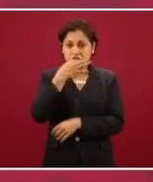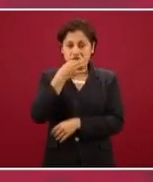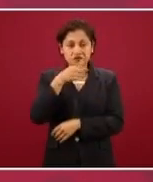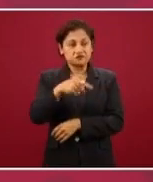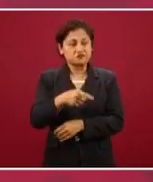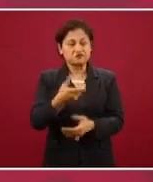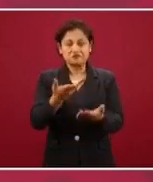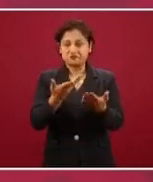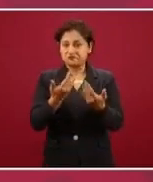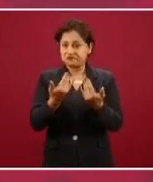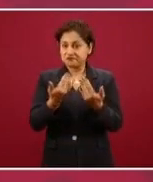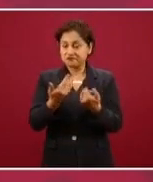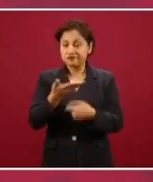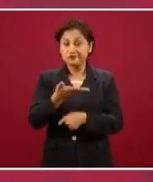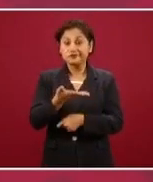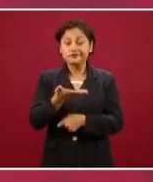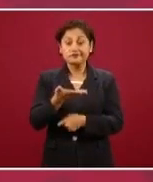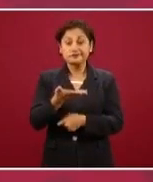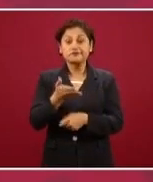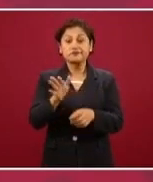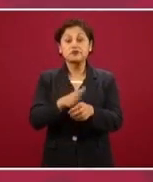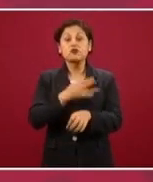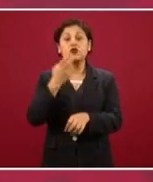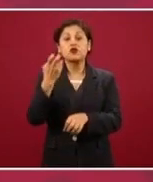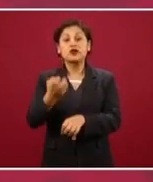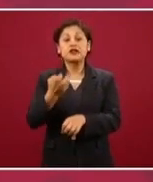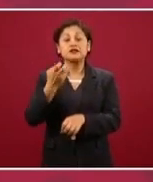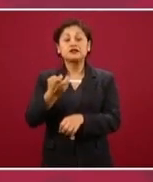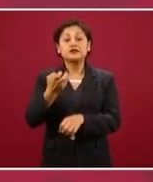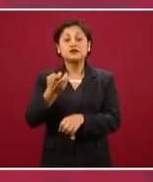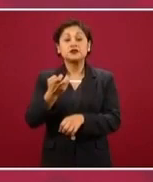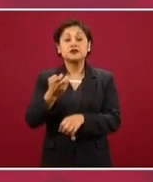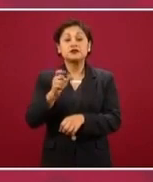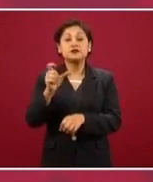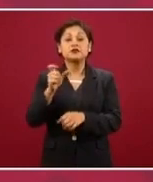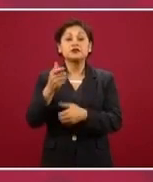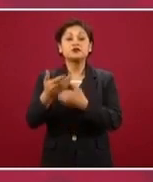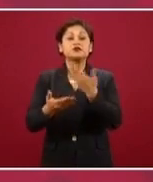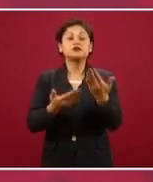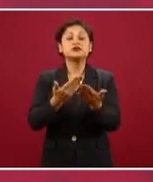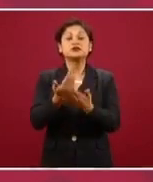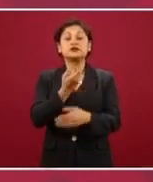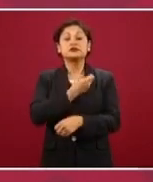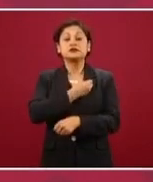Se empezó a distorsionar todo